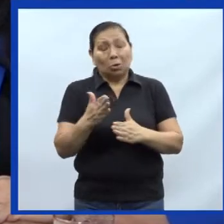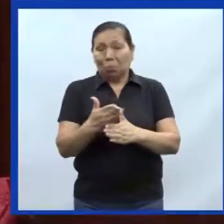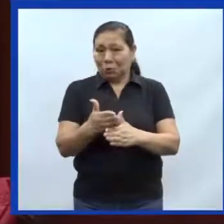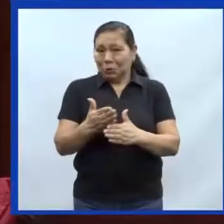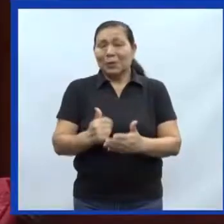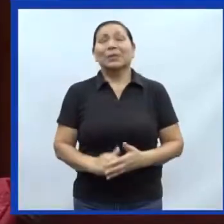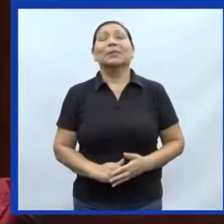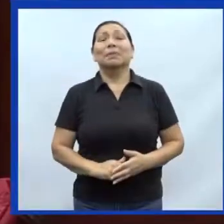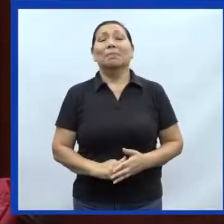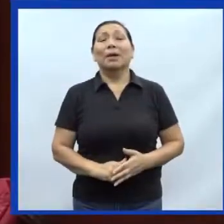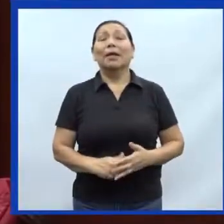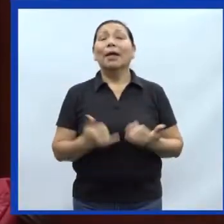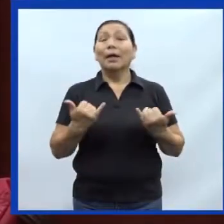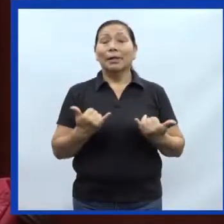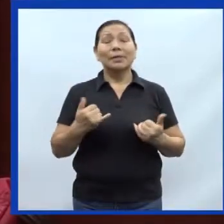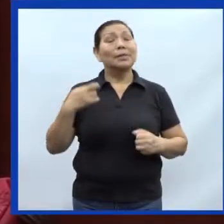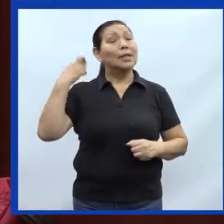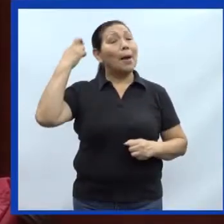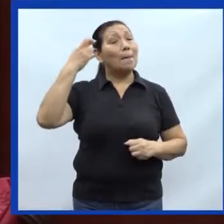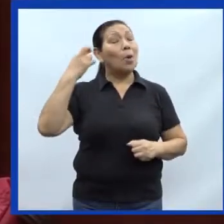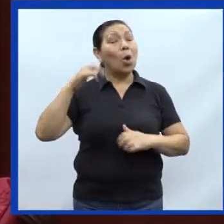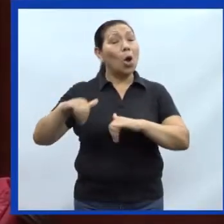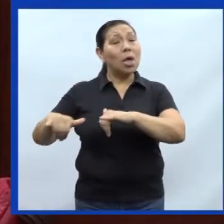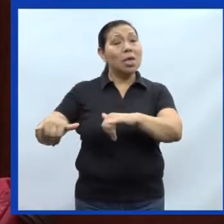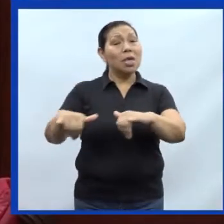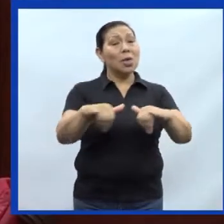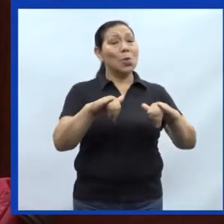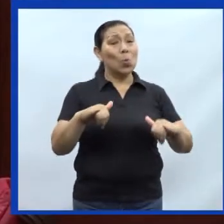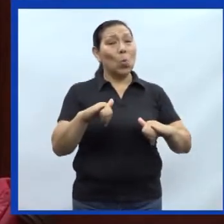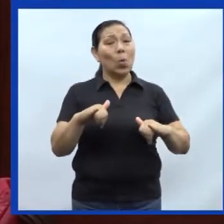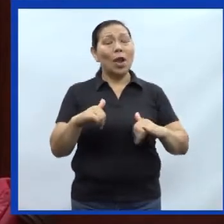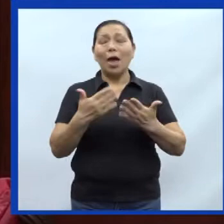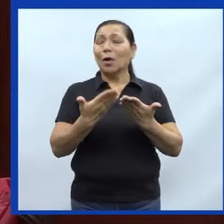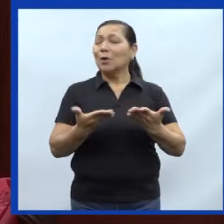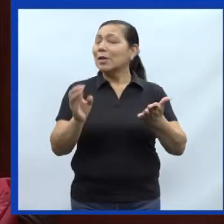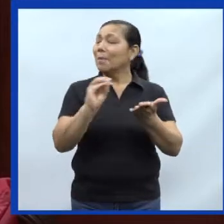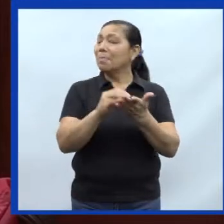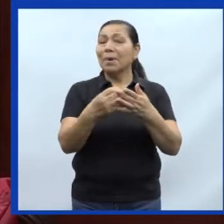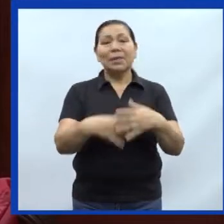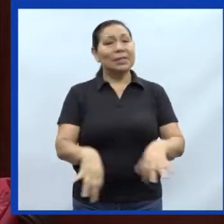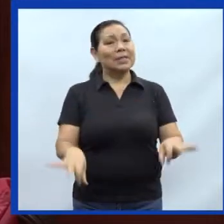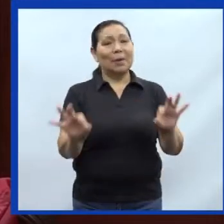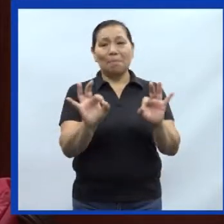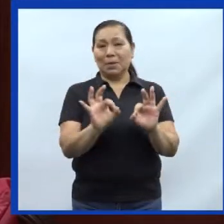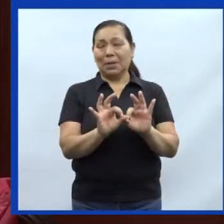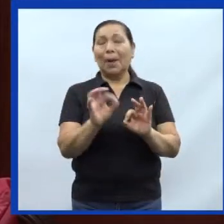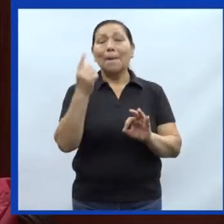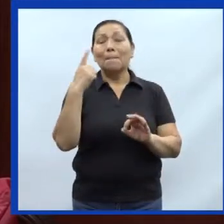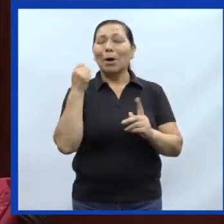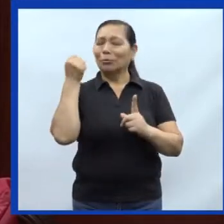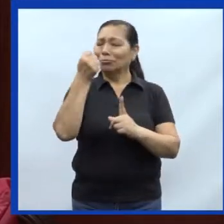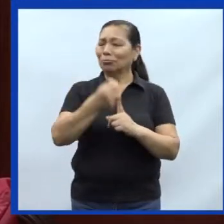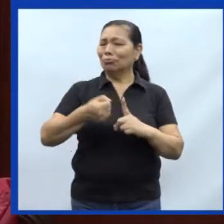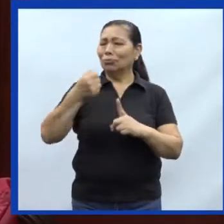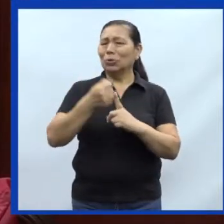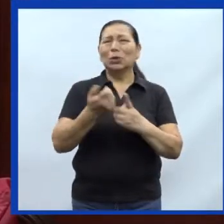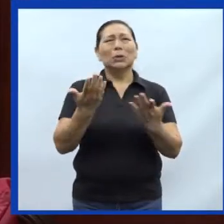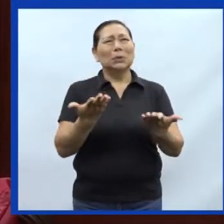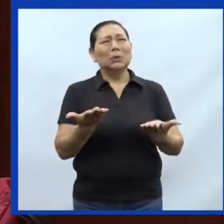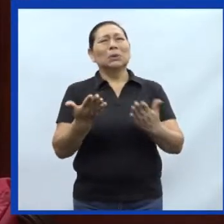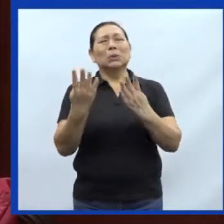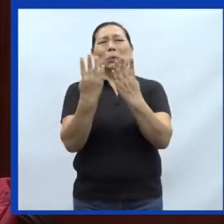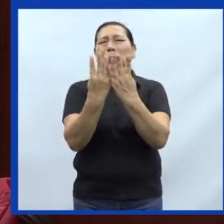participar. Esa Política Nacional de Igualdad de Género es la herramienta fundamental para derribar